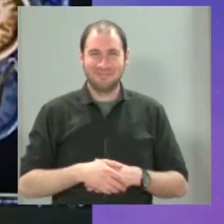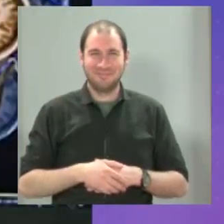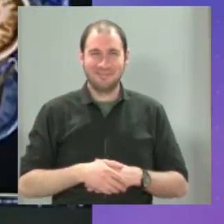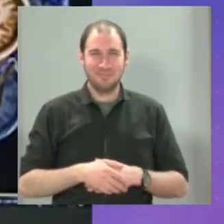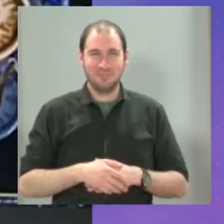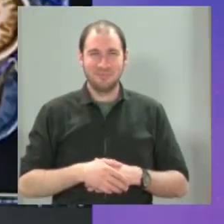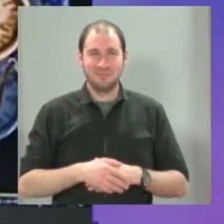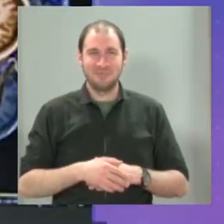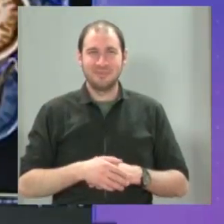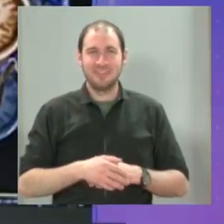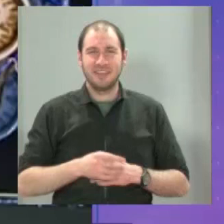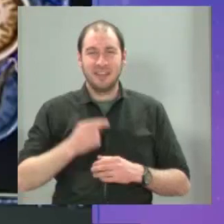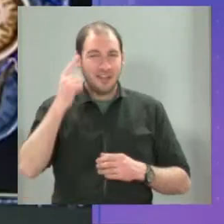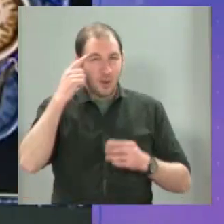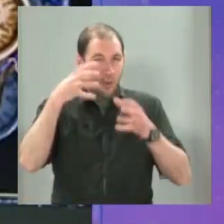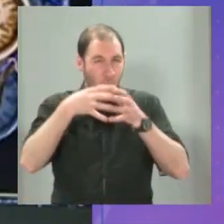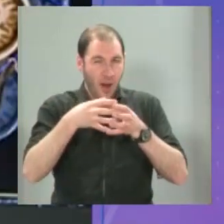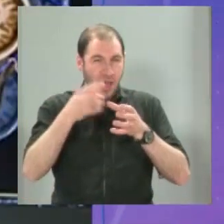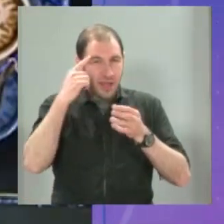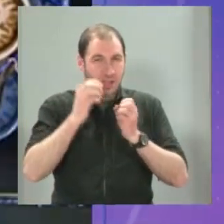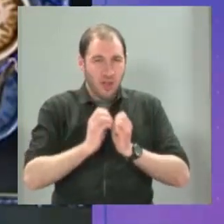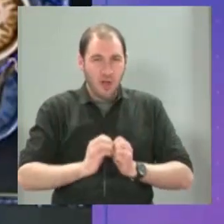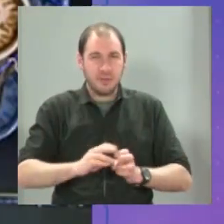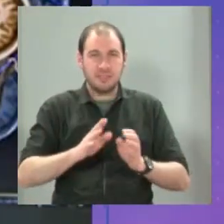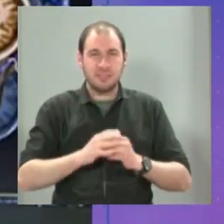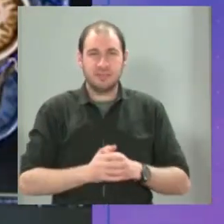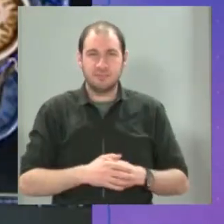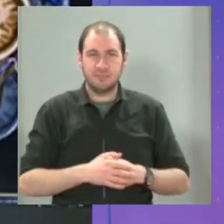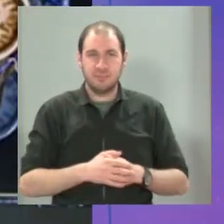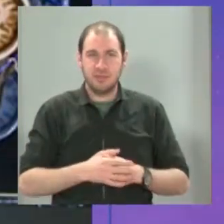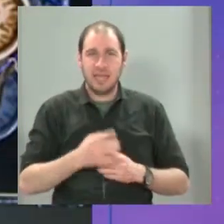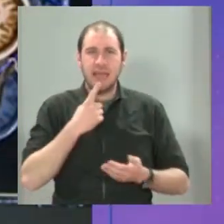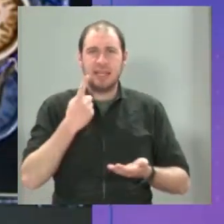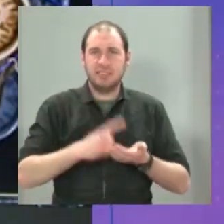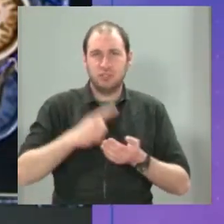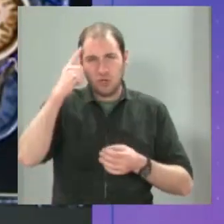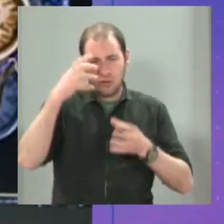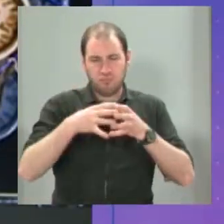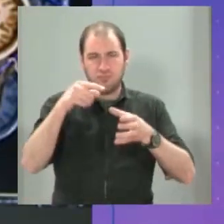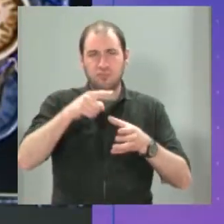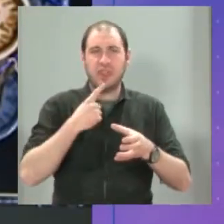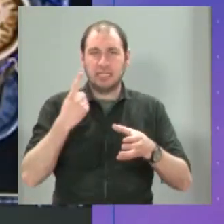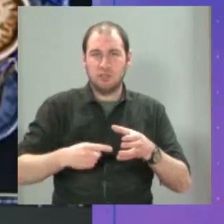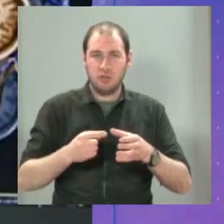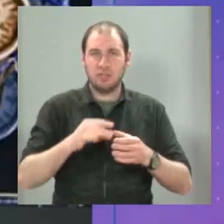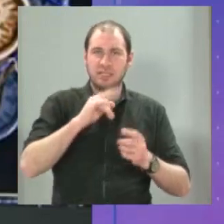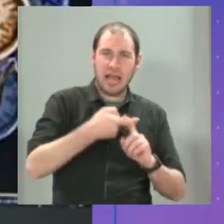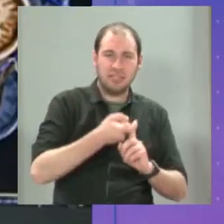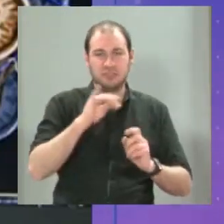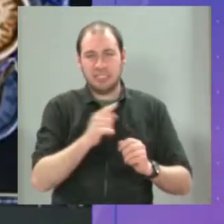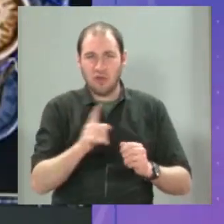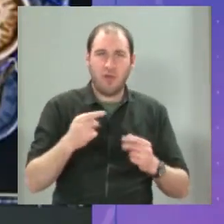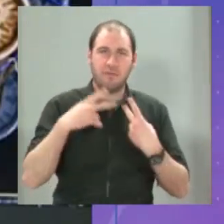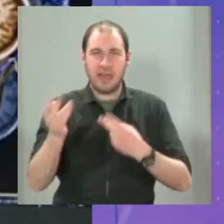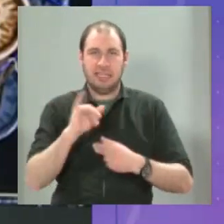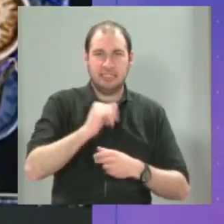El espacio justamente donde se inician las tomas de decisiones. Me caso, no me caso, me voy de viaje,